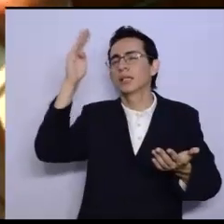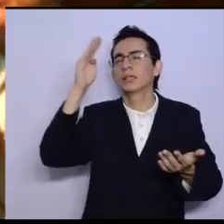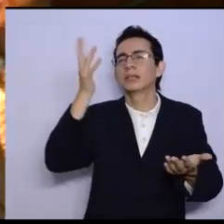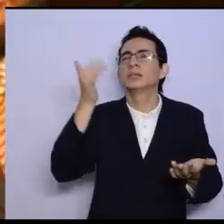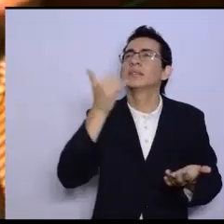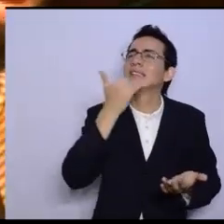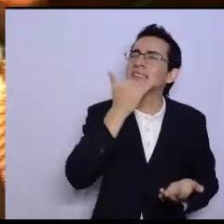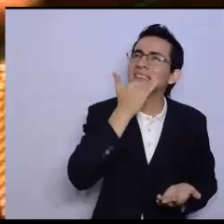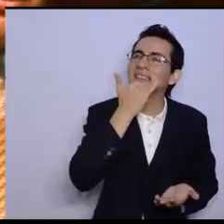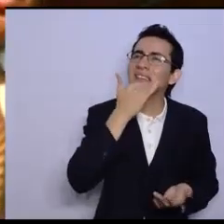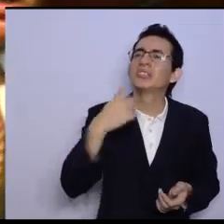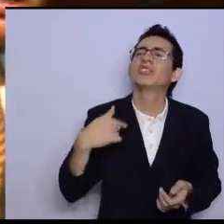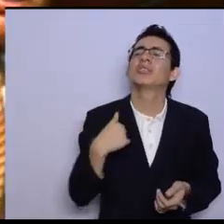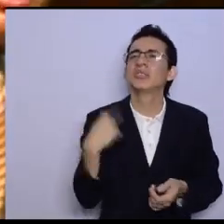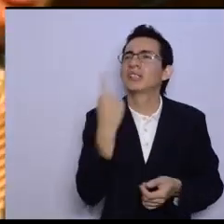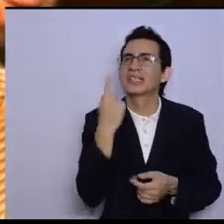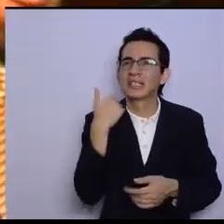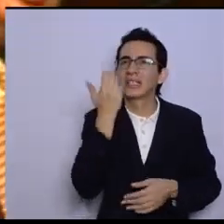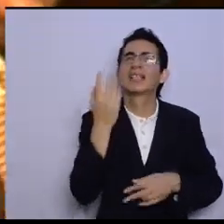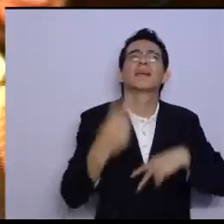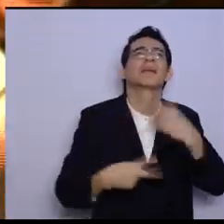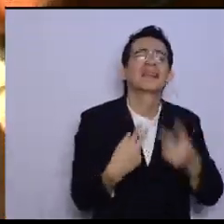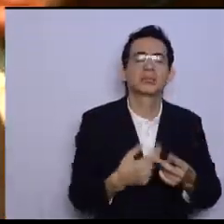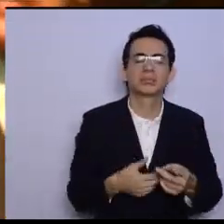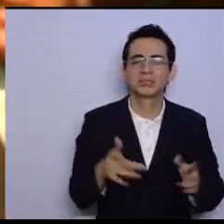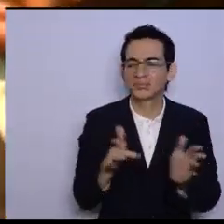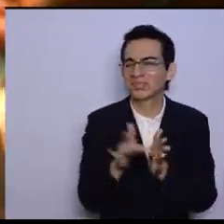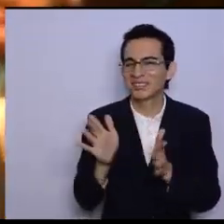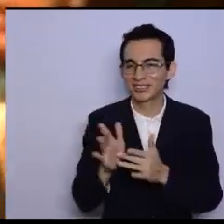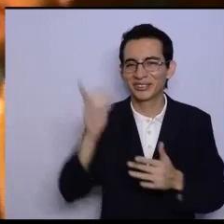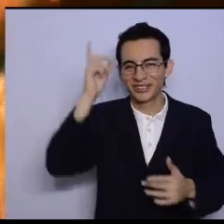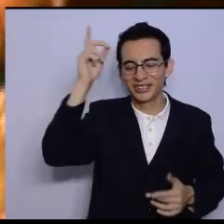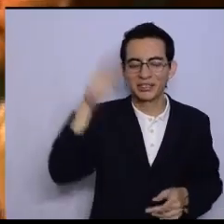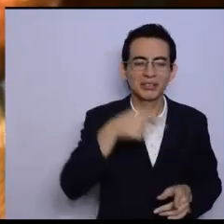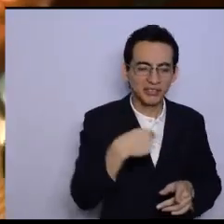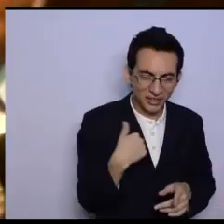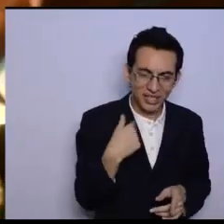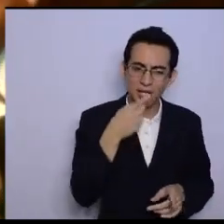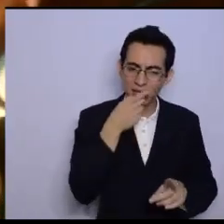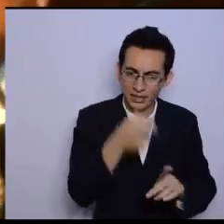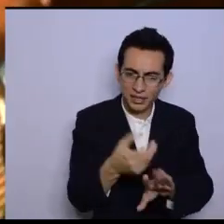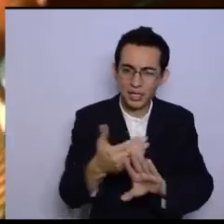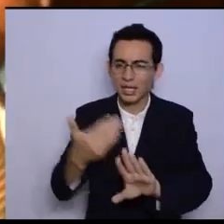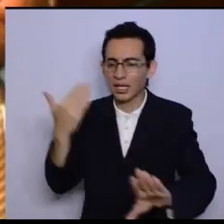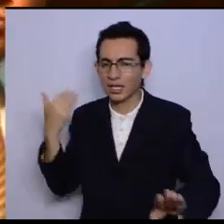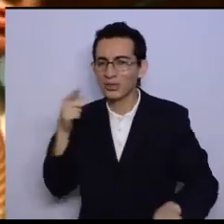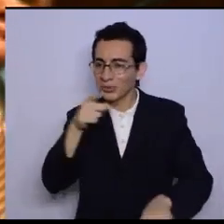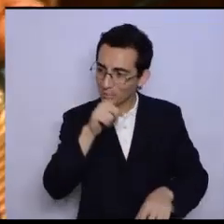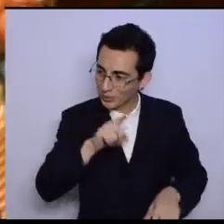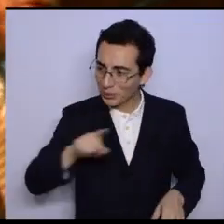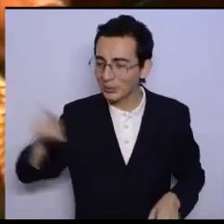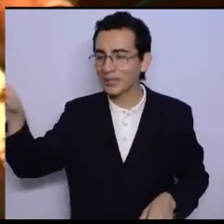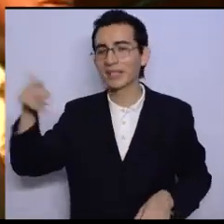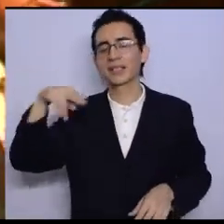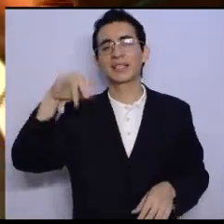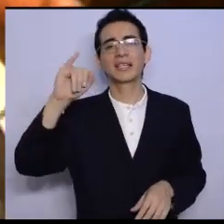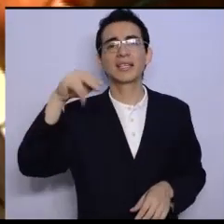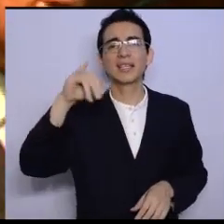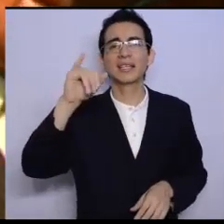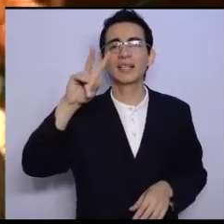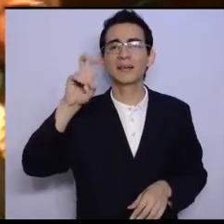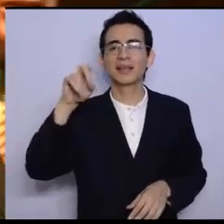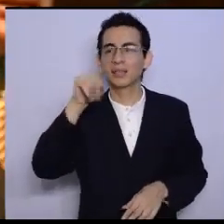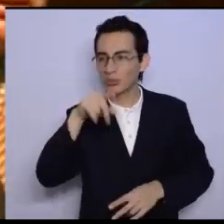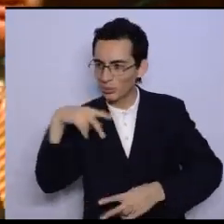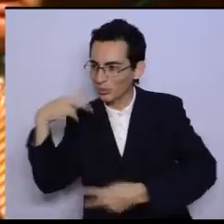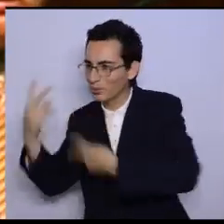Señor: Señor, ¿qué quieres que yo haga? Y Dios le dice: ve y predícale a Nínive, aquella gran ciudad y pregona contra